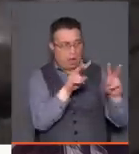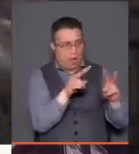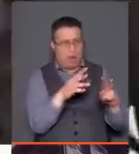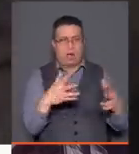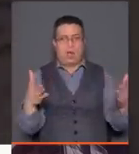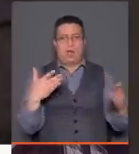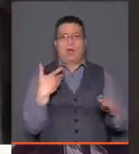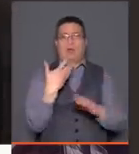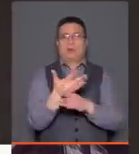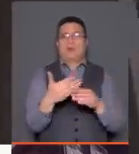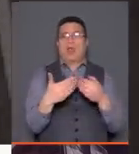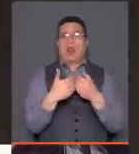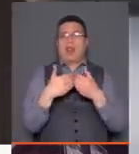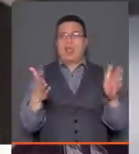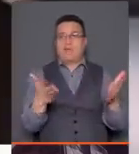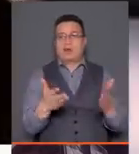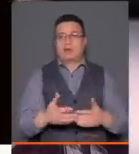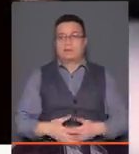su libertad